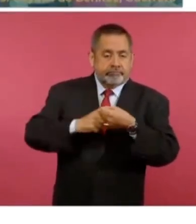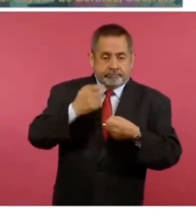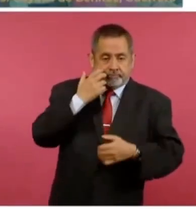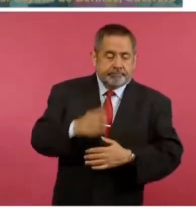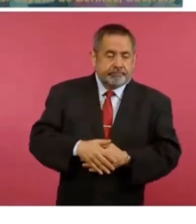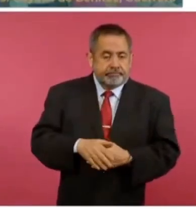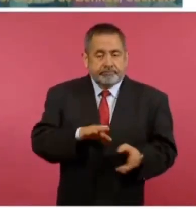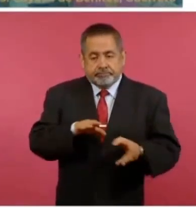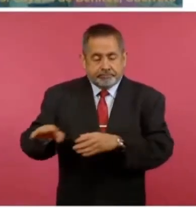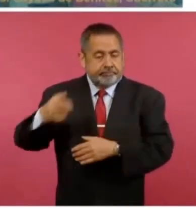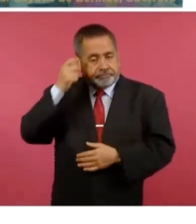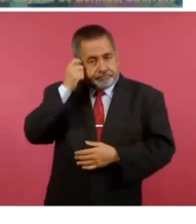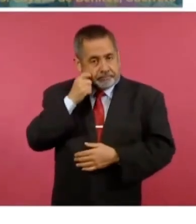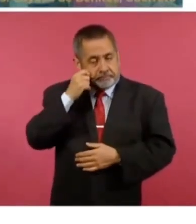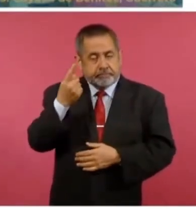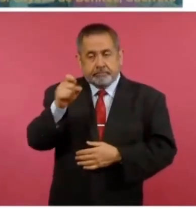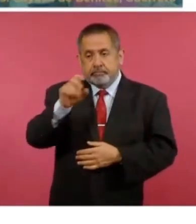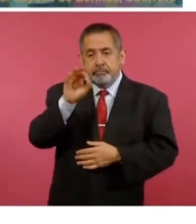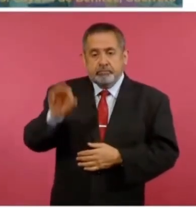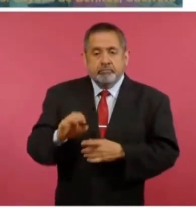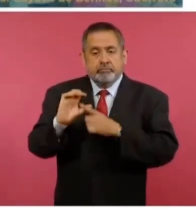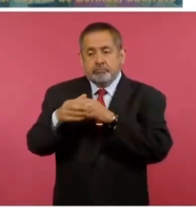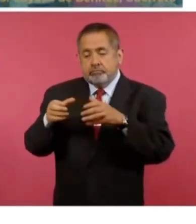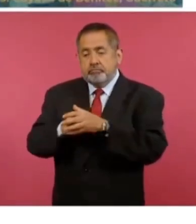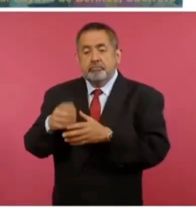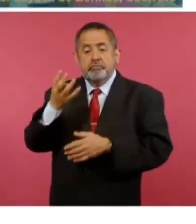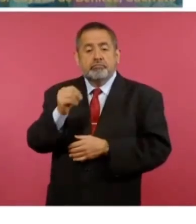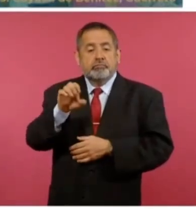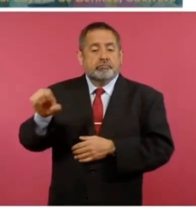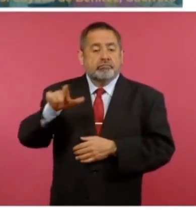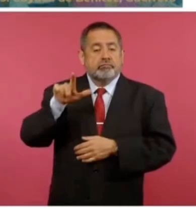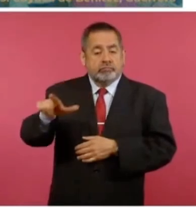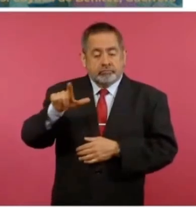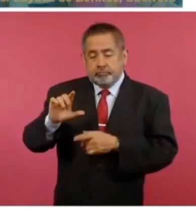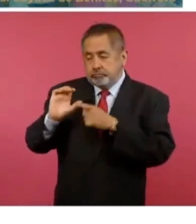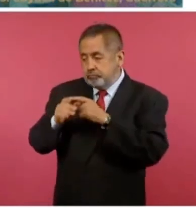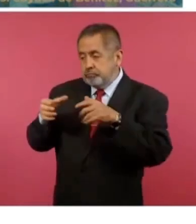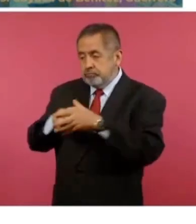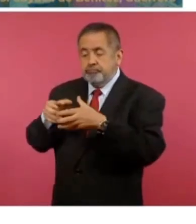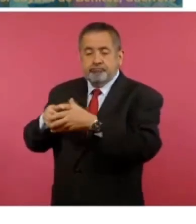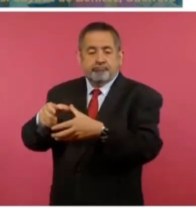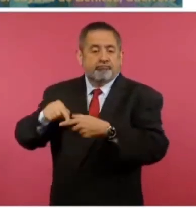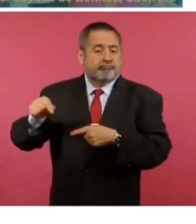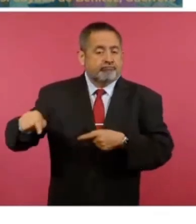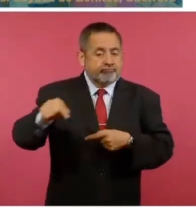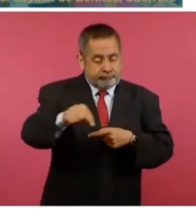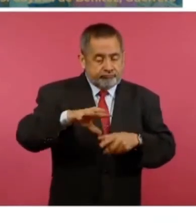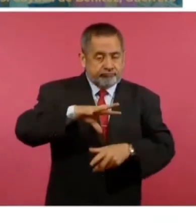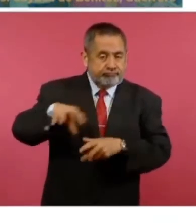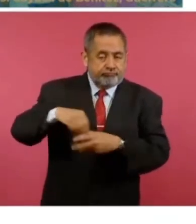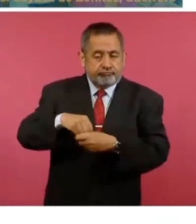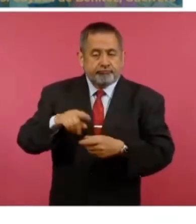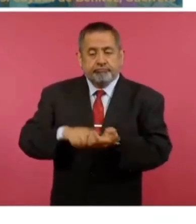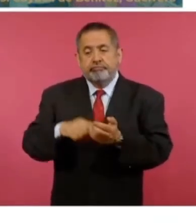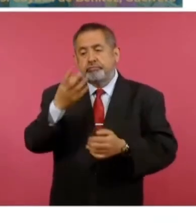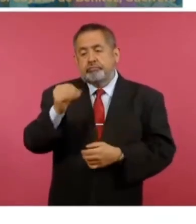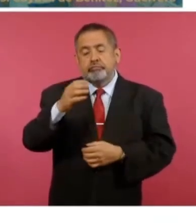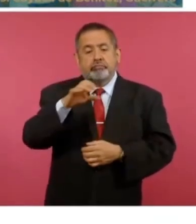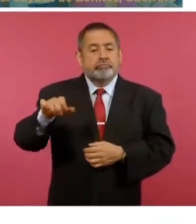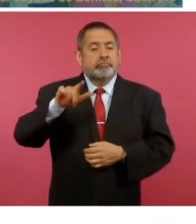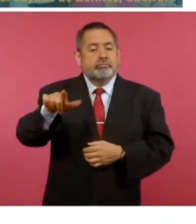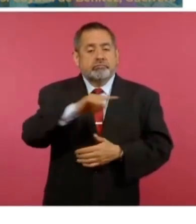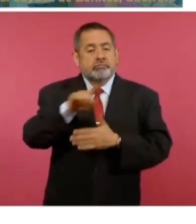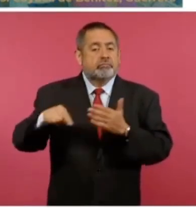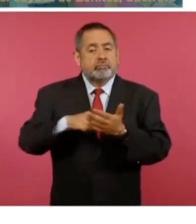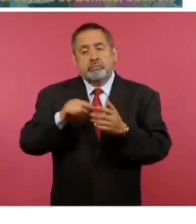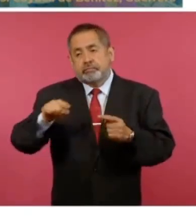el 100% de los comités, han sido 917 comités, asambleas y comités instalados en 917